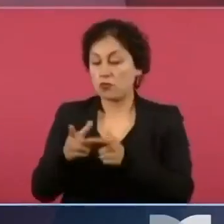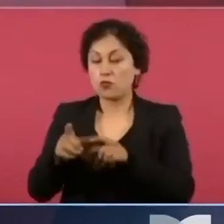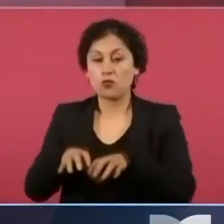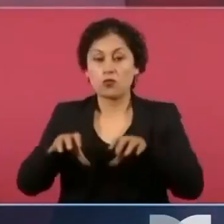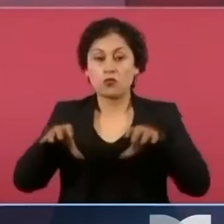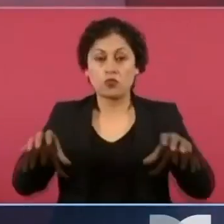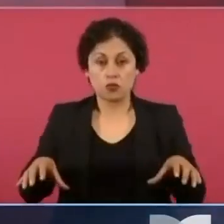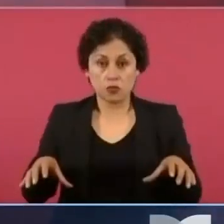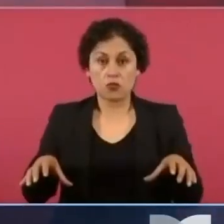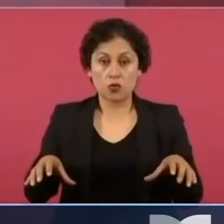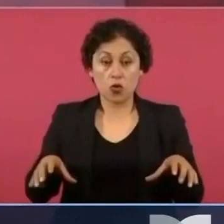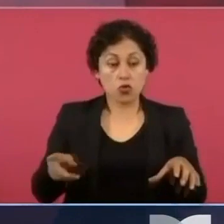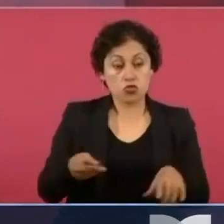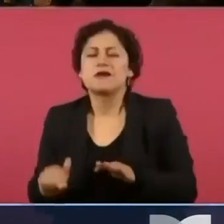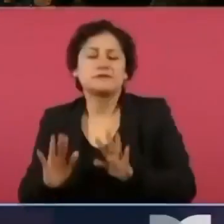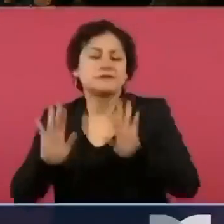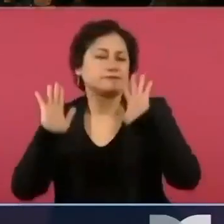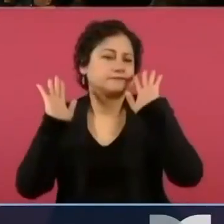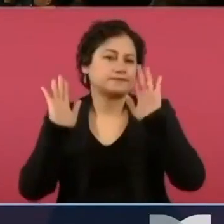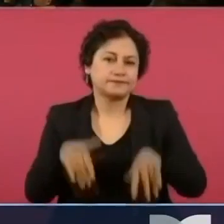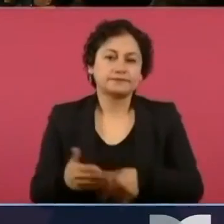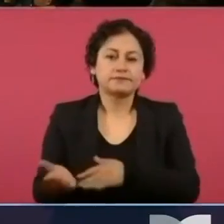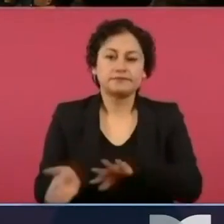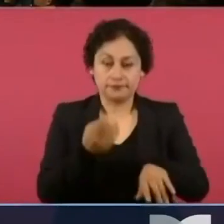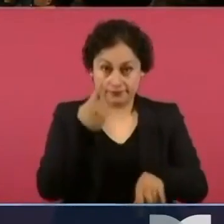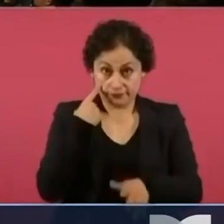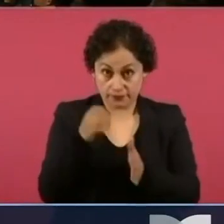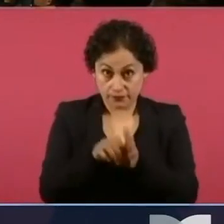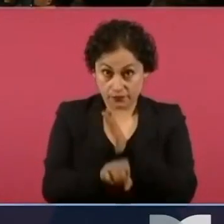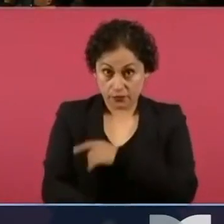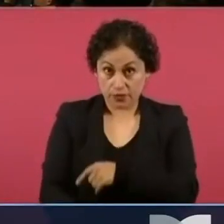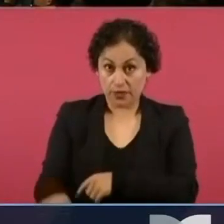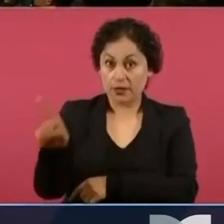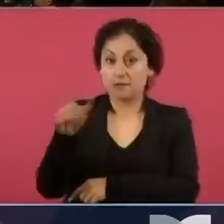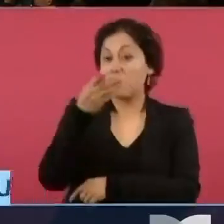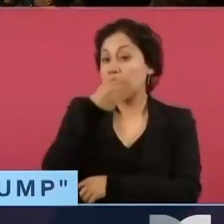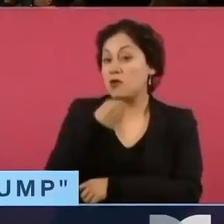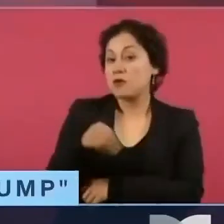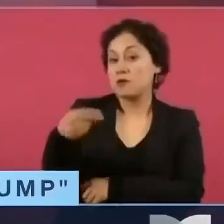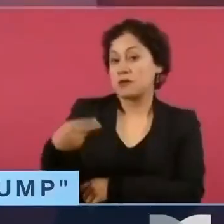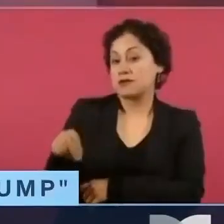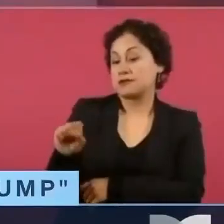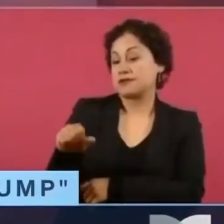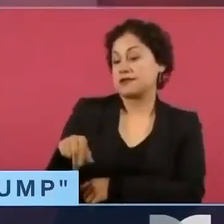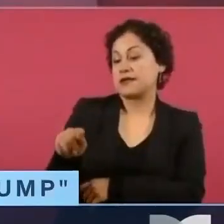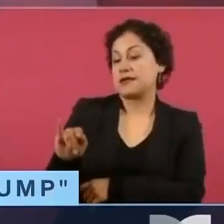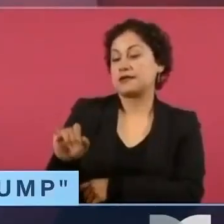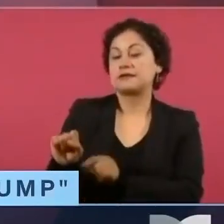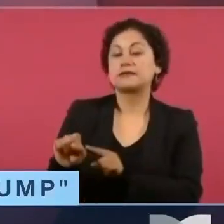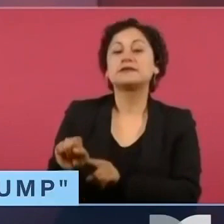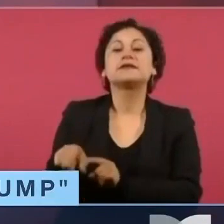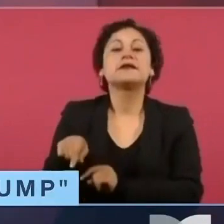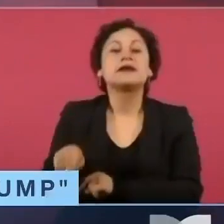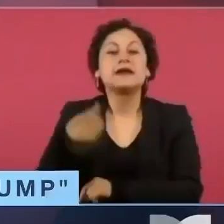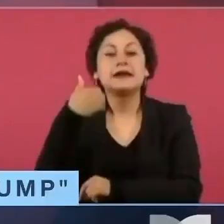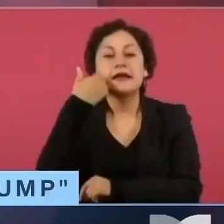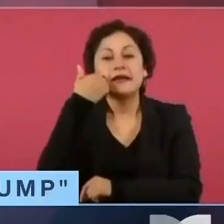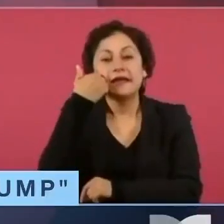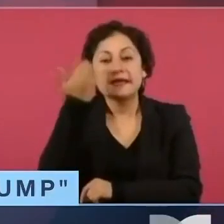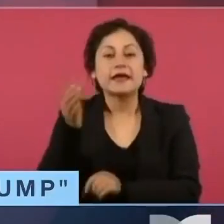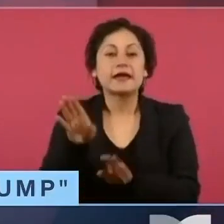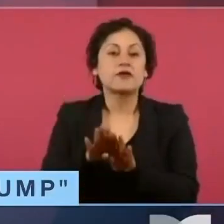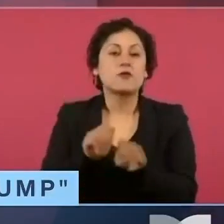cuestionamientos a México. Por ejemplo, este señor DeSantis quiere rebasar por la